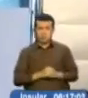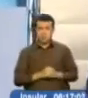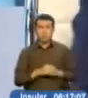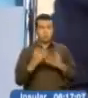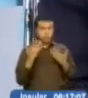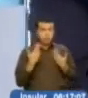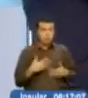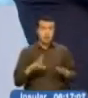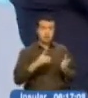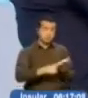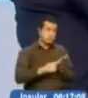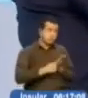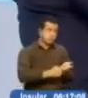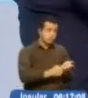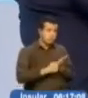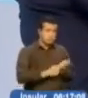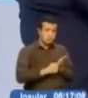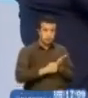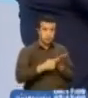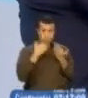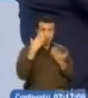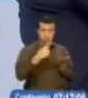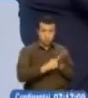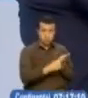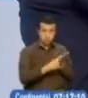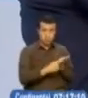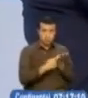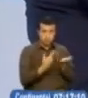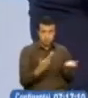a partir del debate de la política?